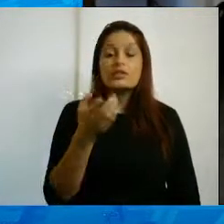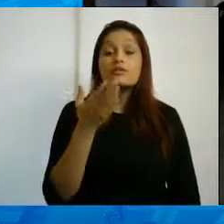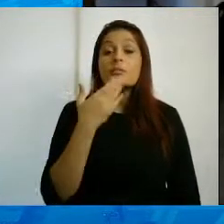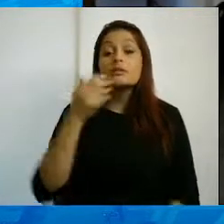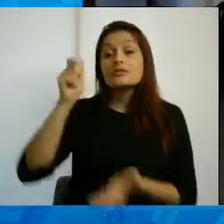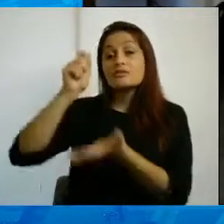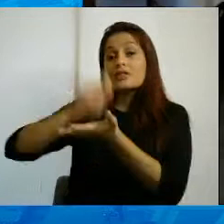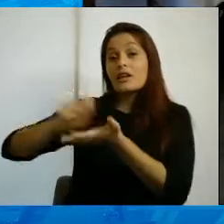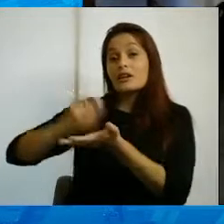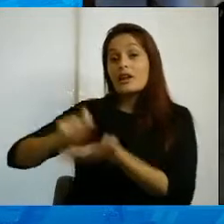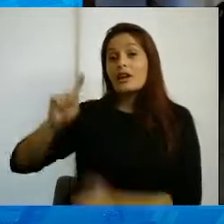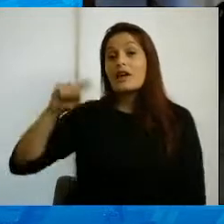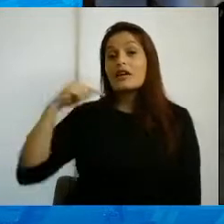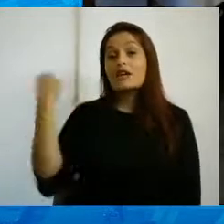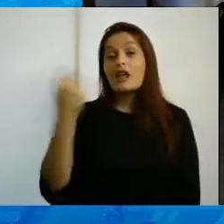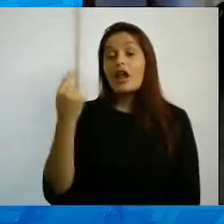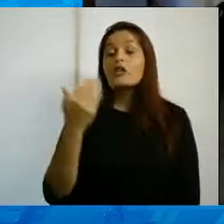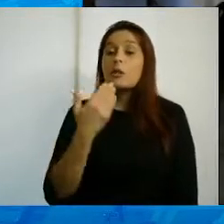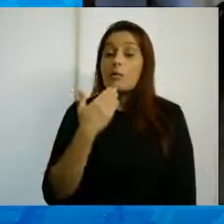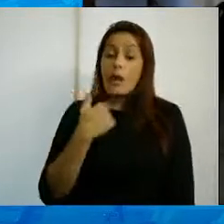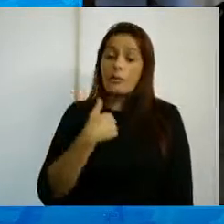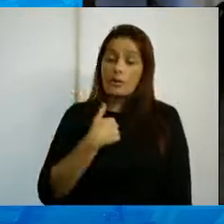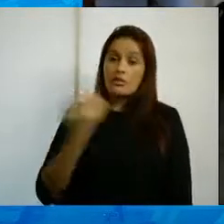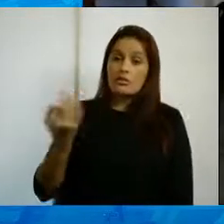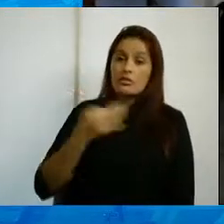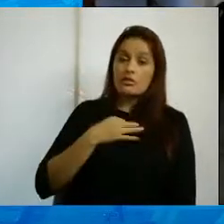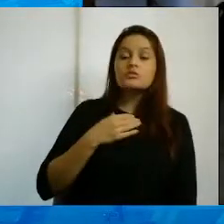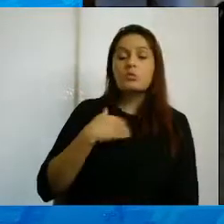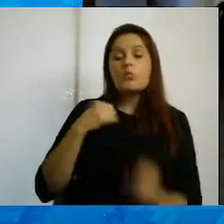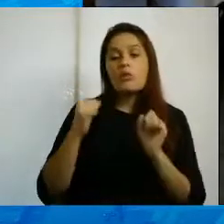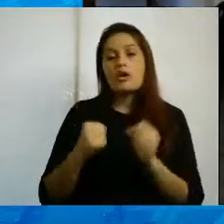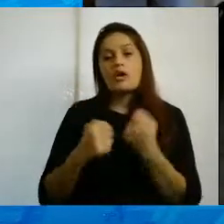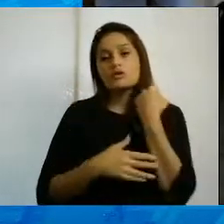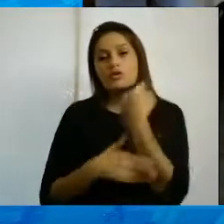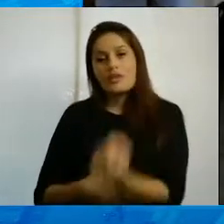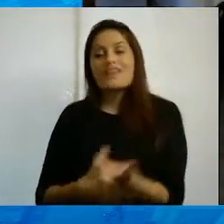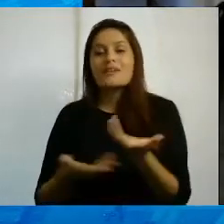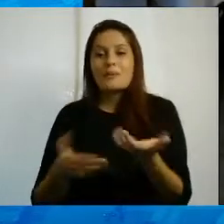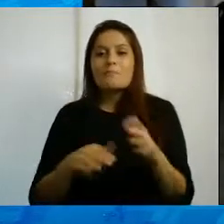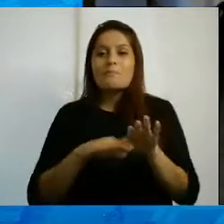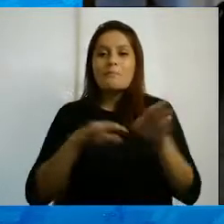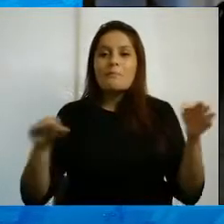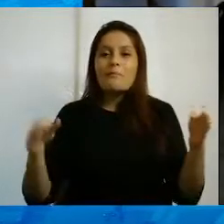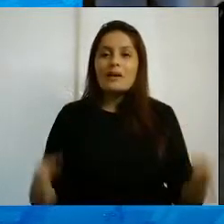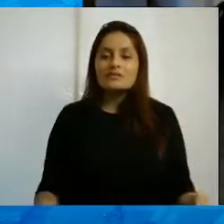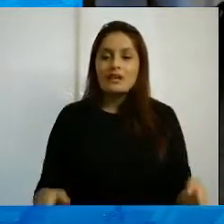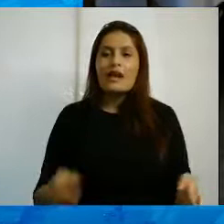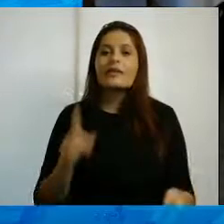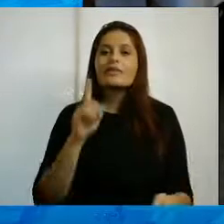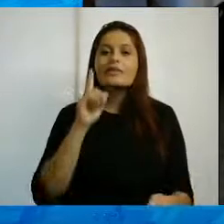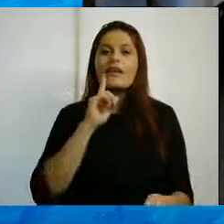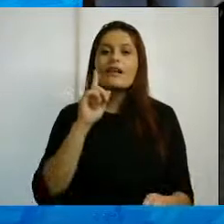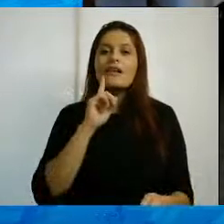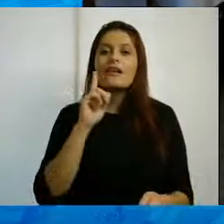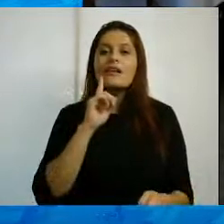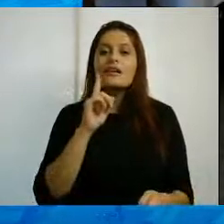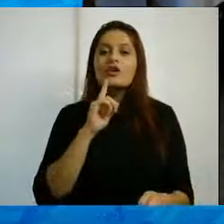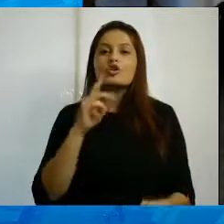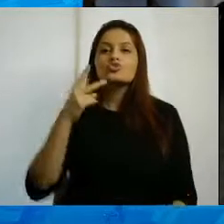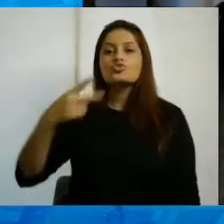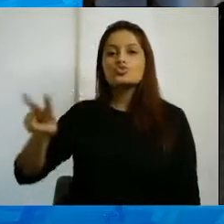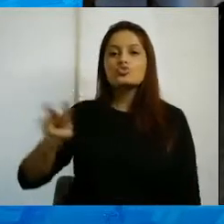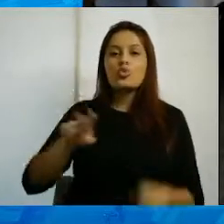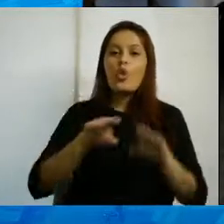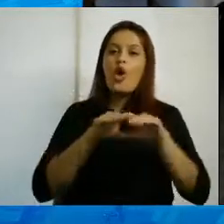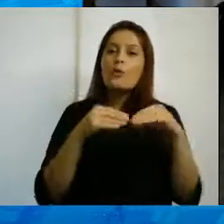secretaria general o a través mío también lo podemos ir resolviendo. Pero efectivamente esta mesa ya está articulada a nivel corporación,